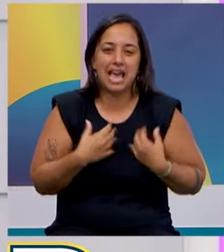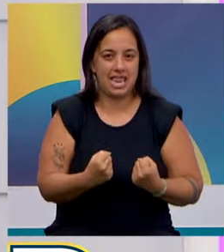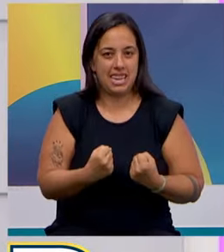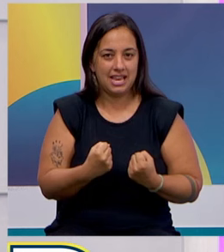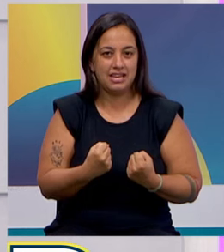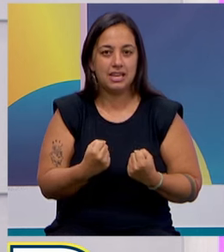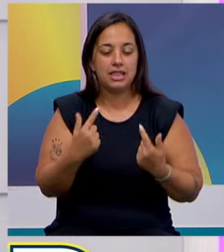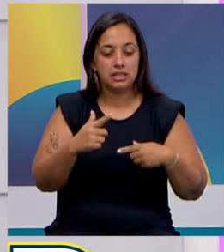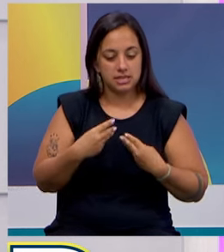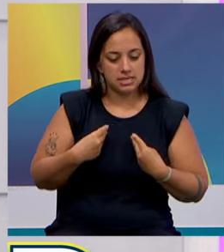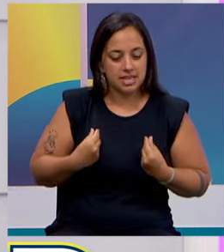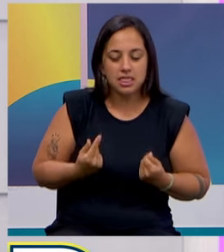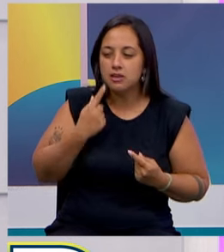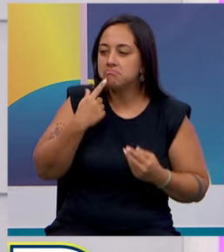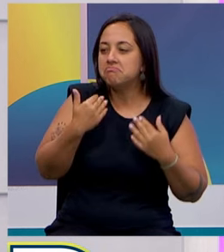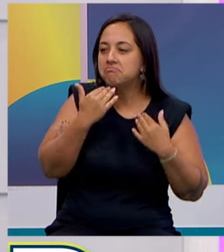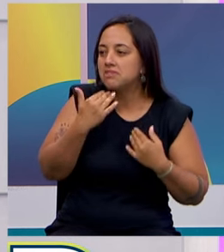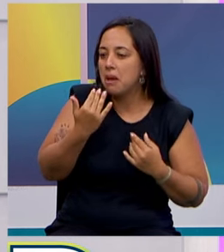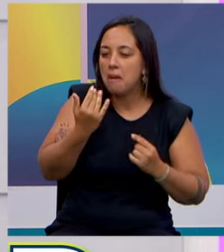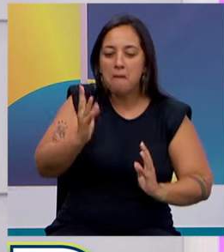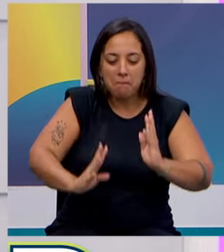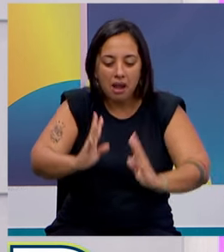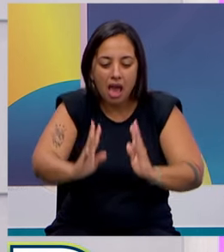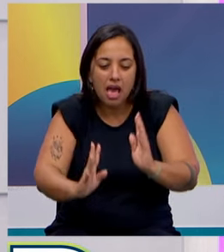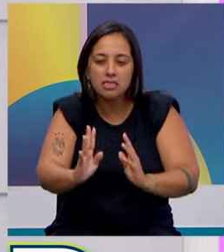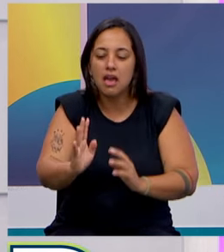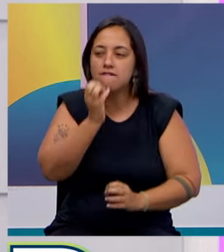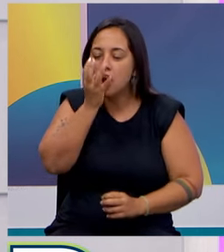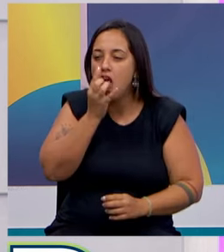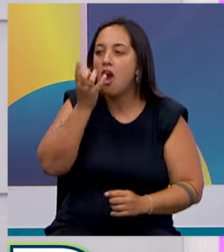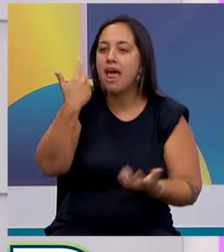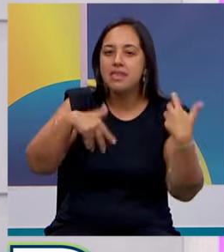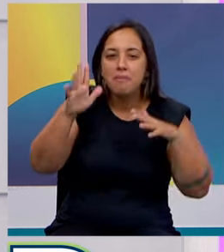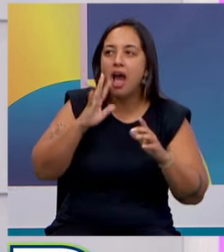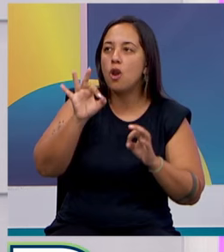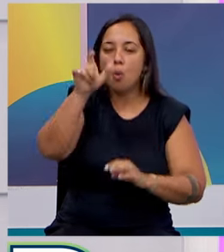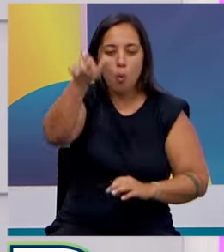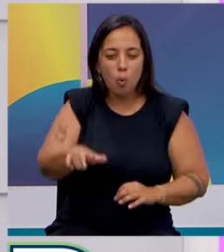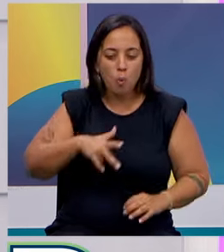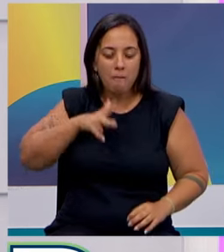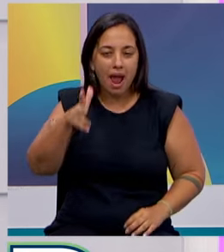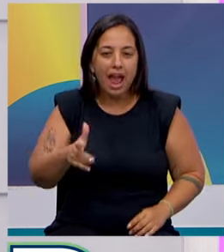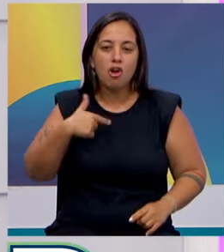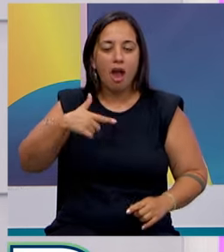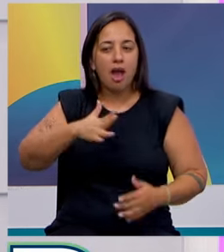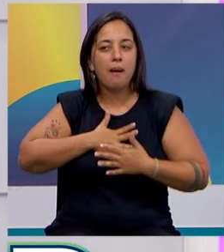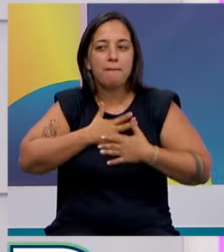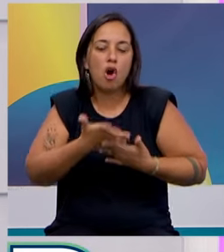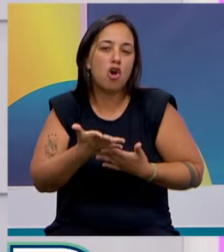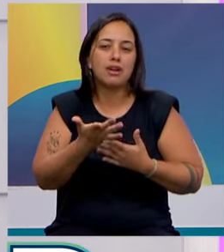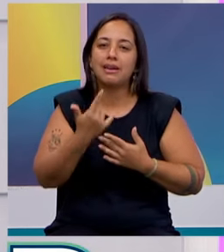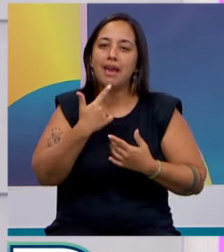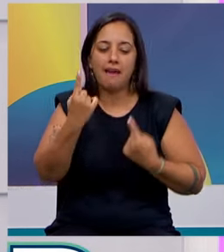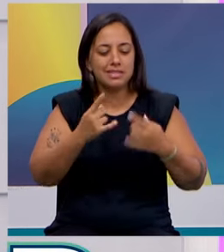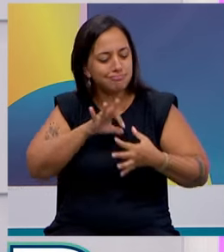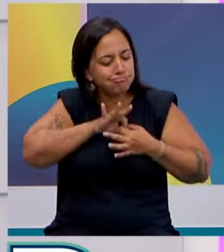puede sentir por una plantita, por un animal, por un ser humano, la magia de un amor incondicional que a veces sentís solo con tus